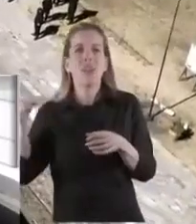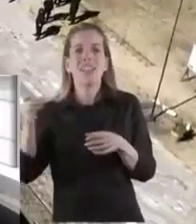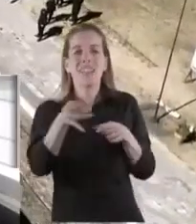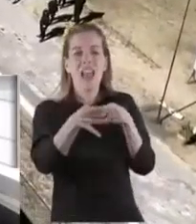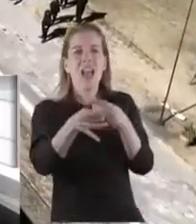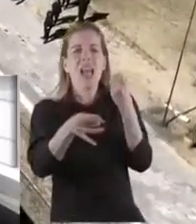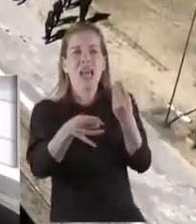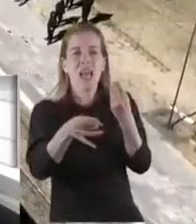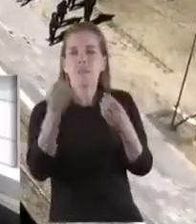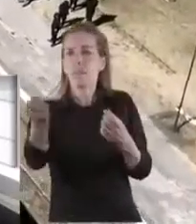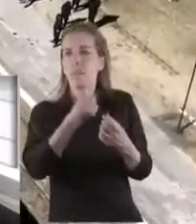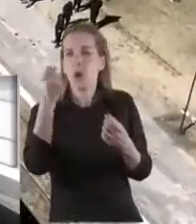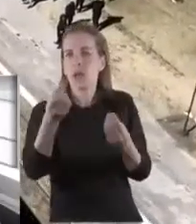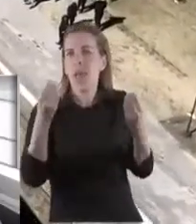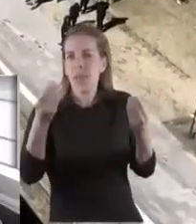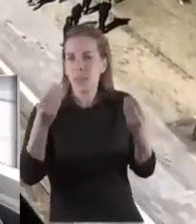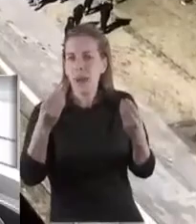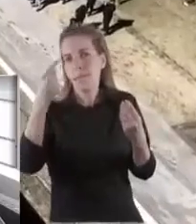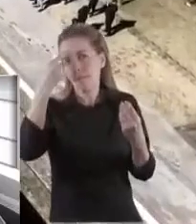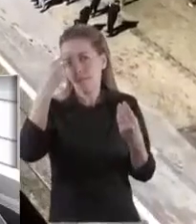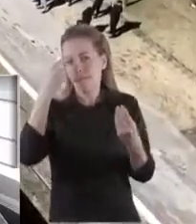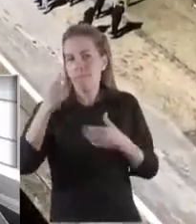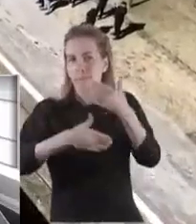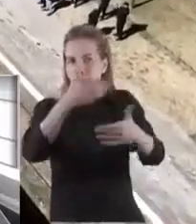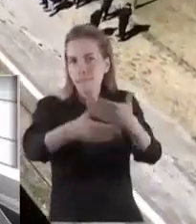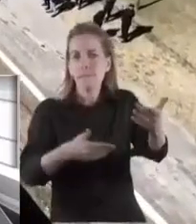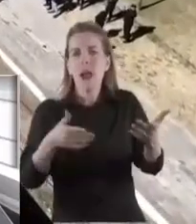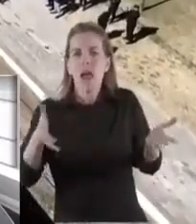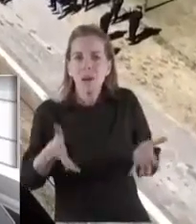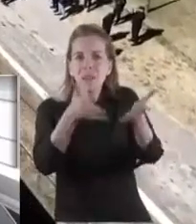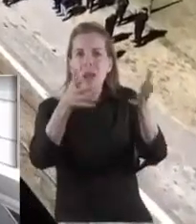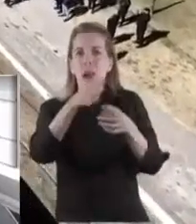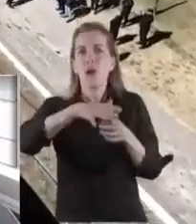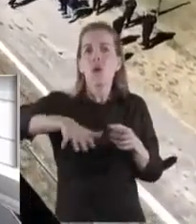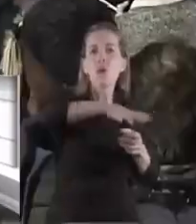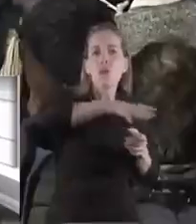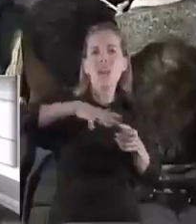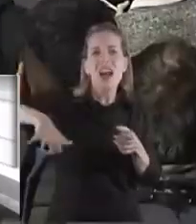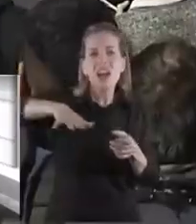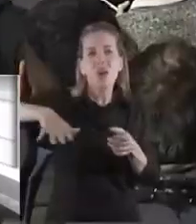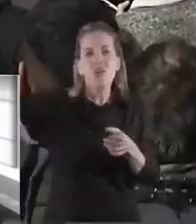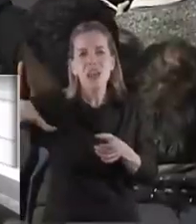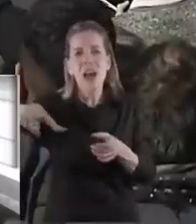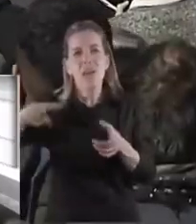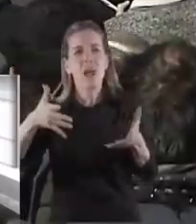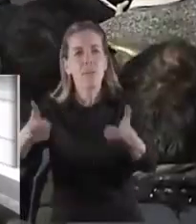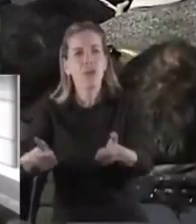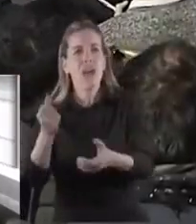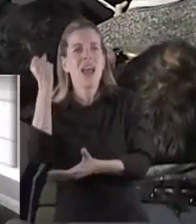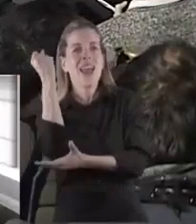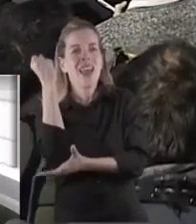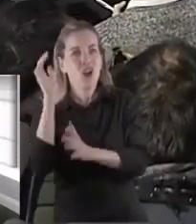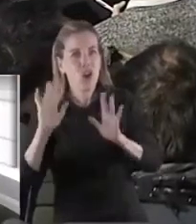transporte importantísimo para desarrollar comunidades y para desarrollar la economía pero empezamos a